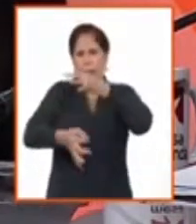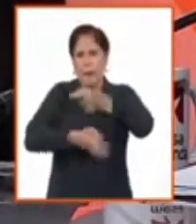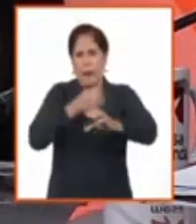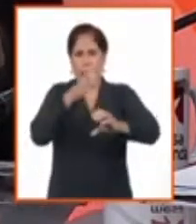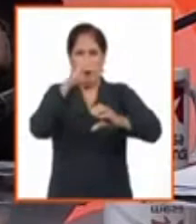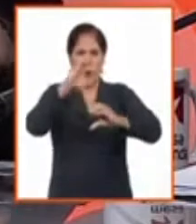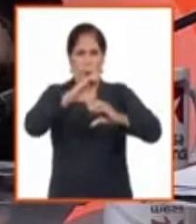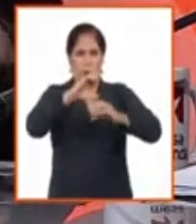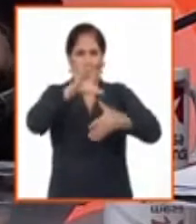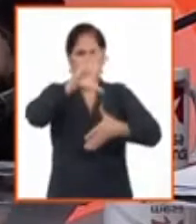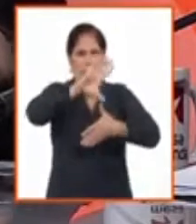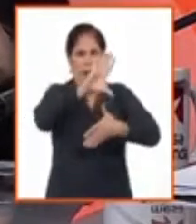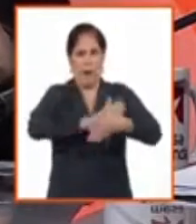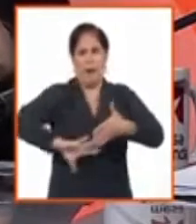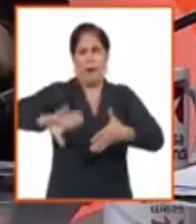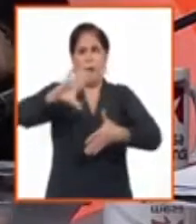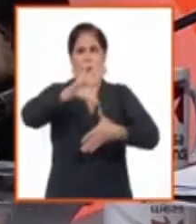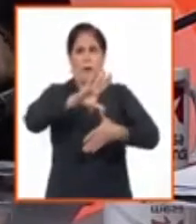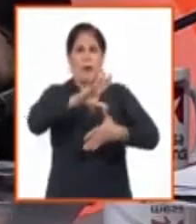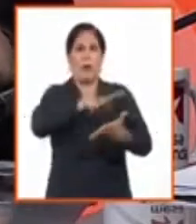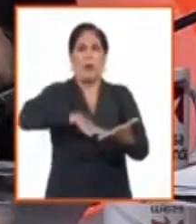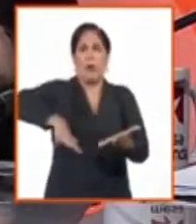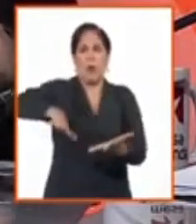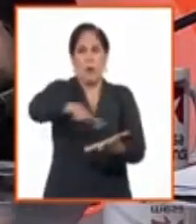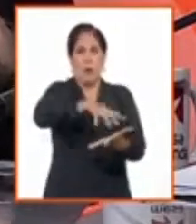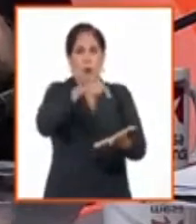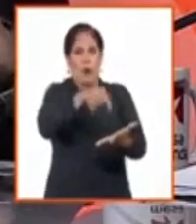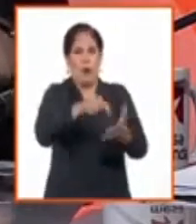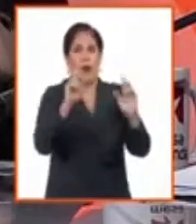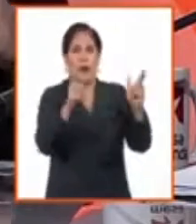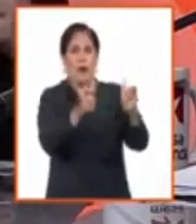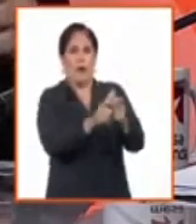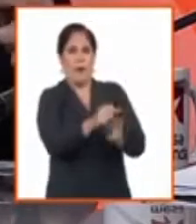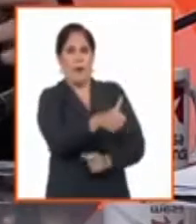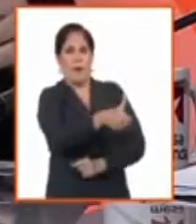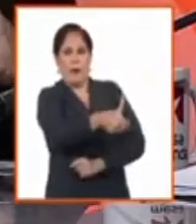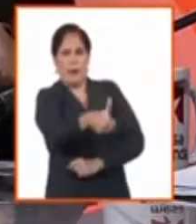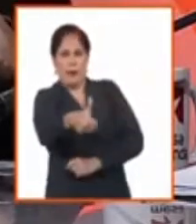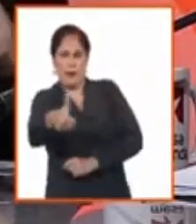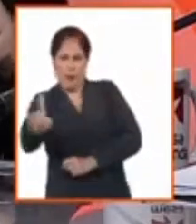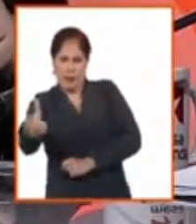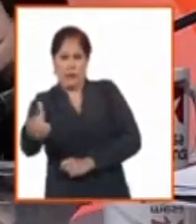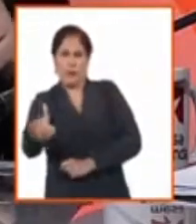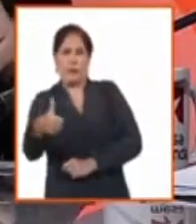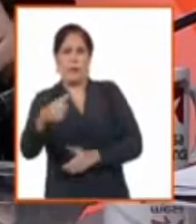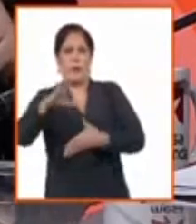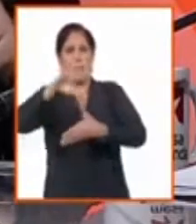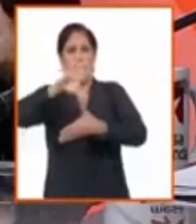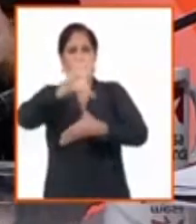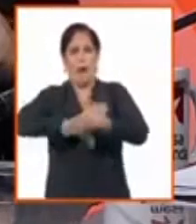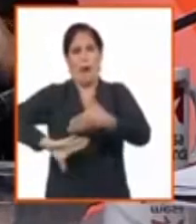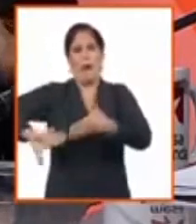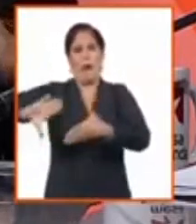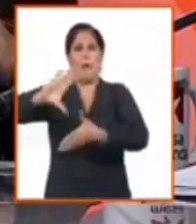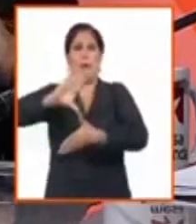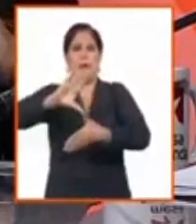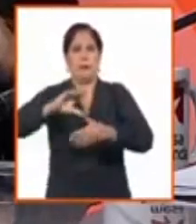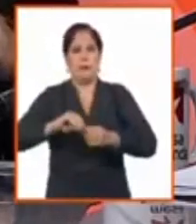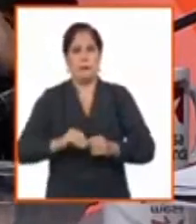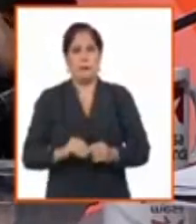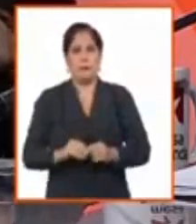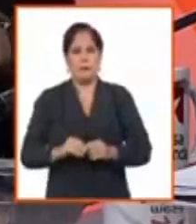de los pueblos en este escenario donde se han reunido los presidentes o una parte de los presidentes de las